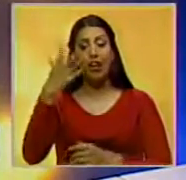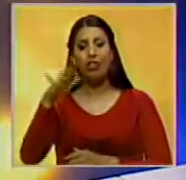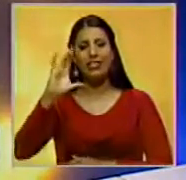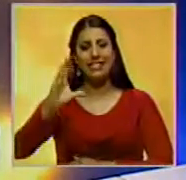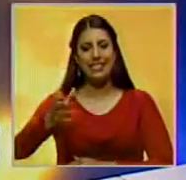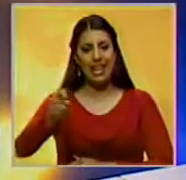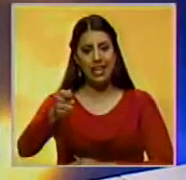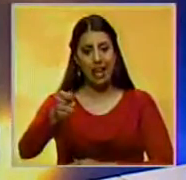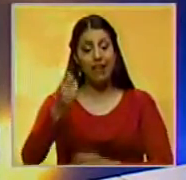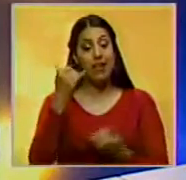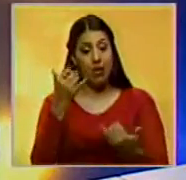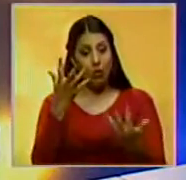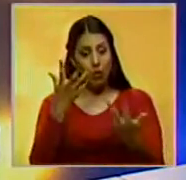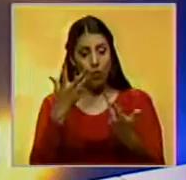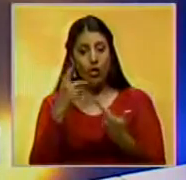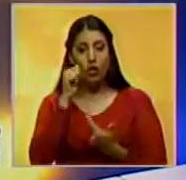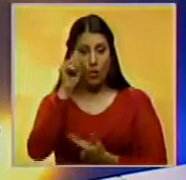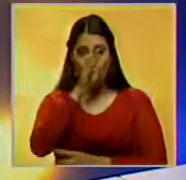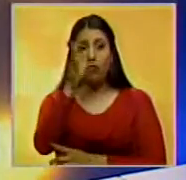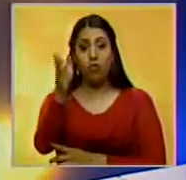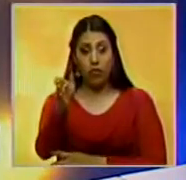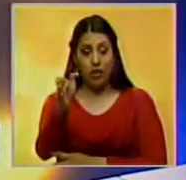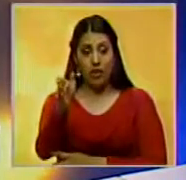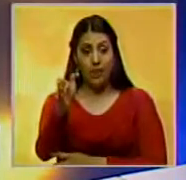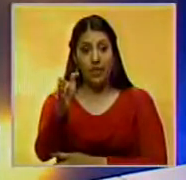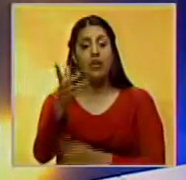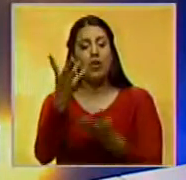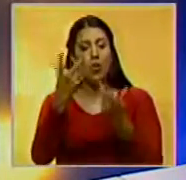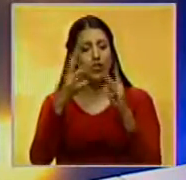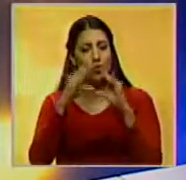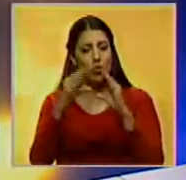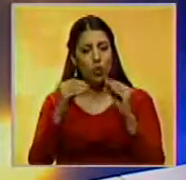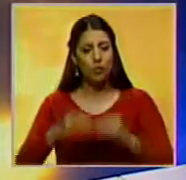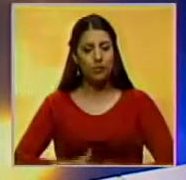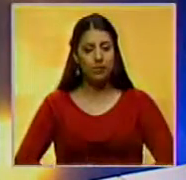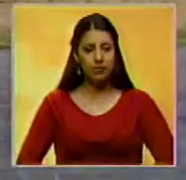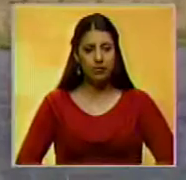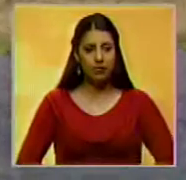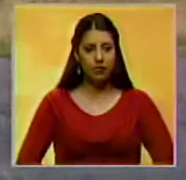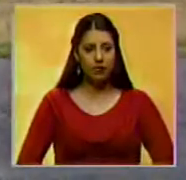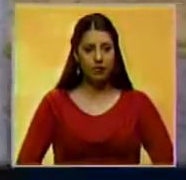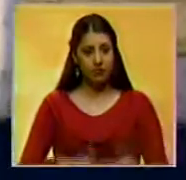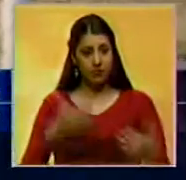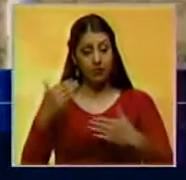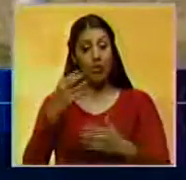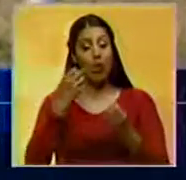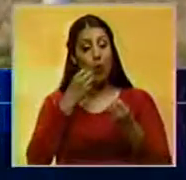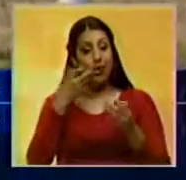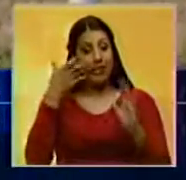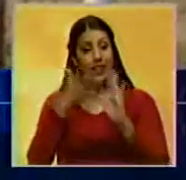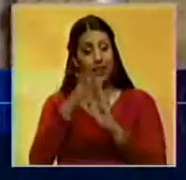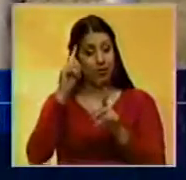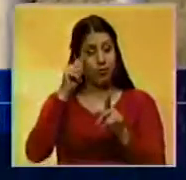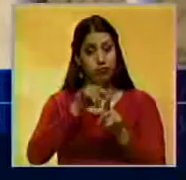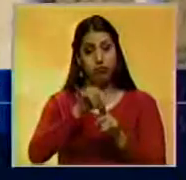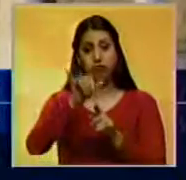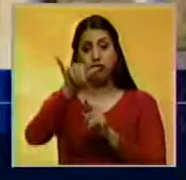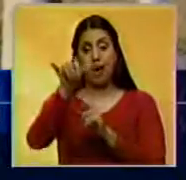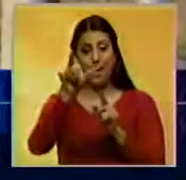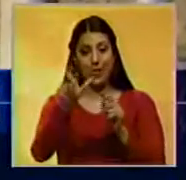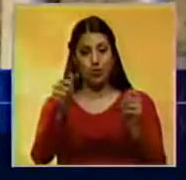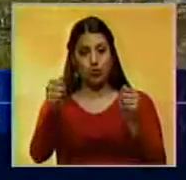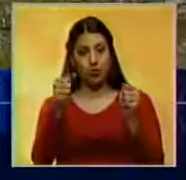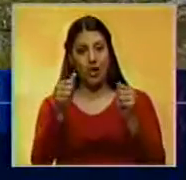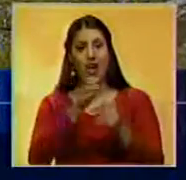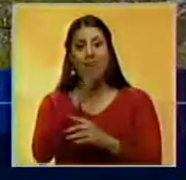Nuestro compañero Oliver Rodríguez estuvo en el lugar de los hechos y nos trae todos los detalles. Se conoció que el destino inicial de los tripulantes